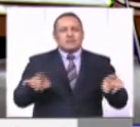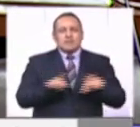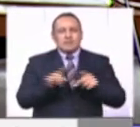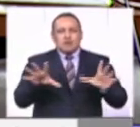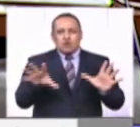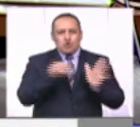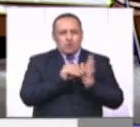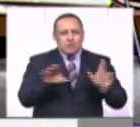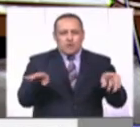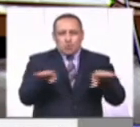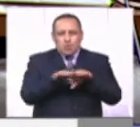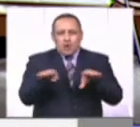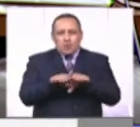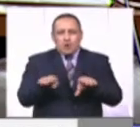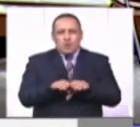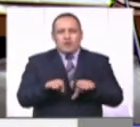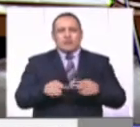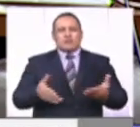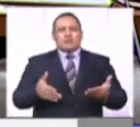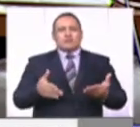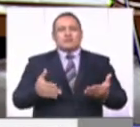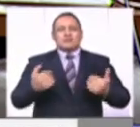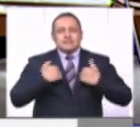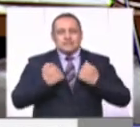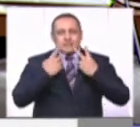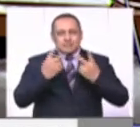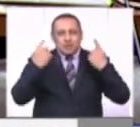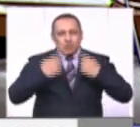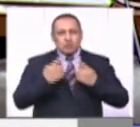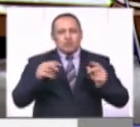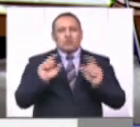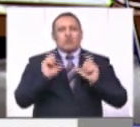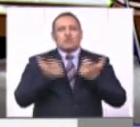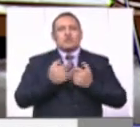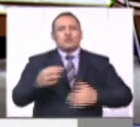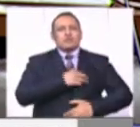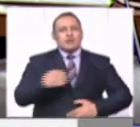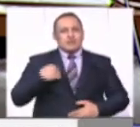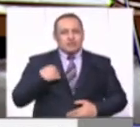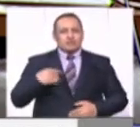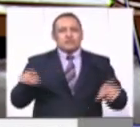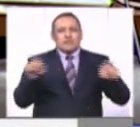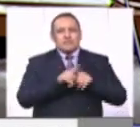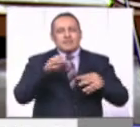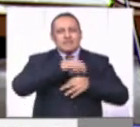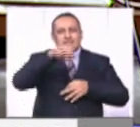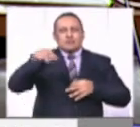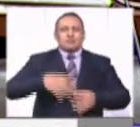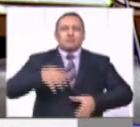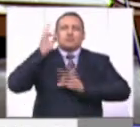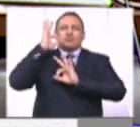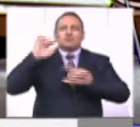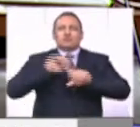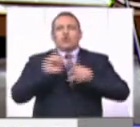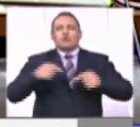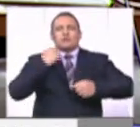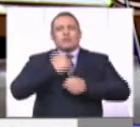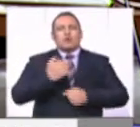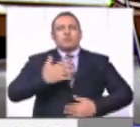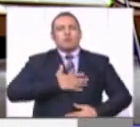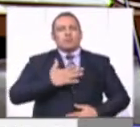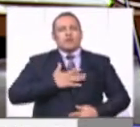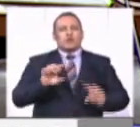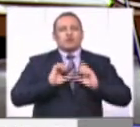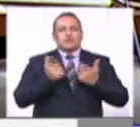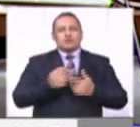idéntico contenido también Se realizaron estos pseudo consejo de ministros descentralizados discursos ajenos a las funciones y atribuciones propias del